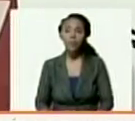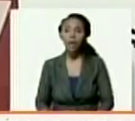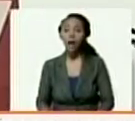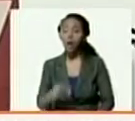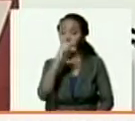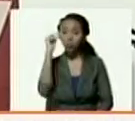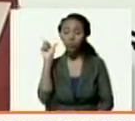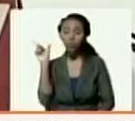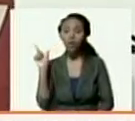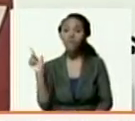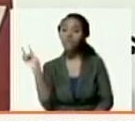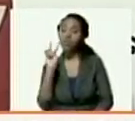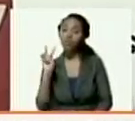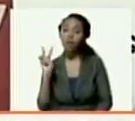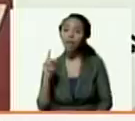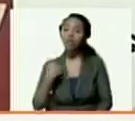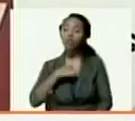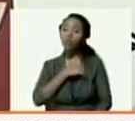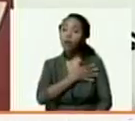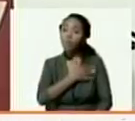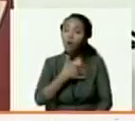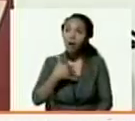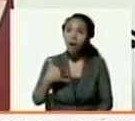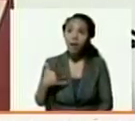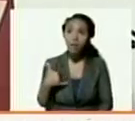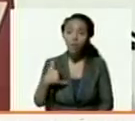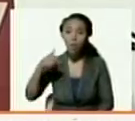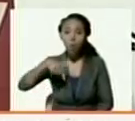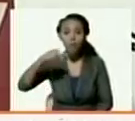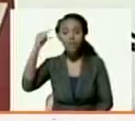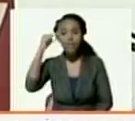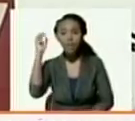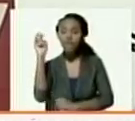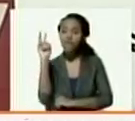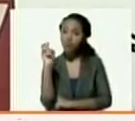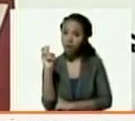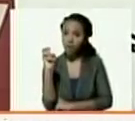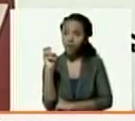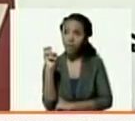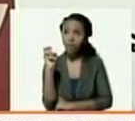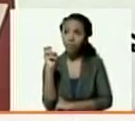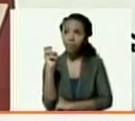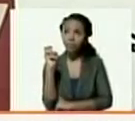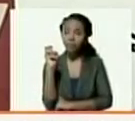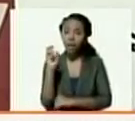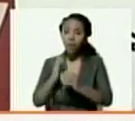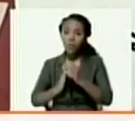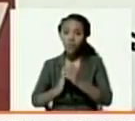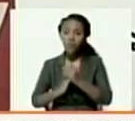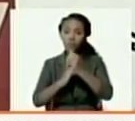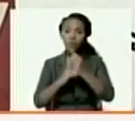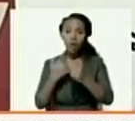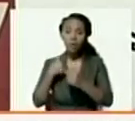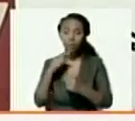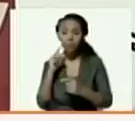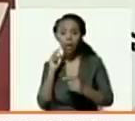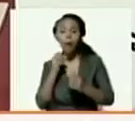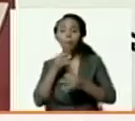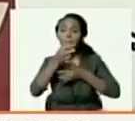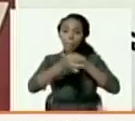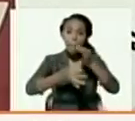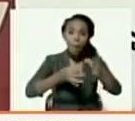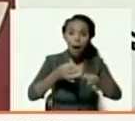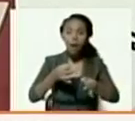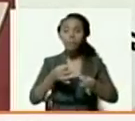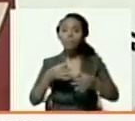de Venezuela. Hemos querido hoy día viernes dirigirnos a nuestra militancia,